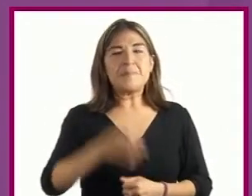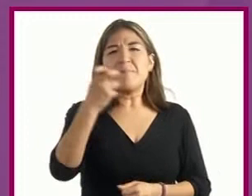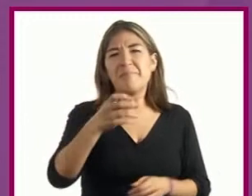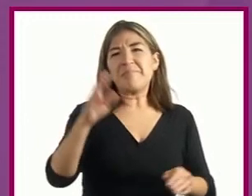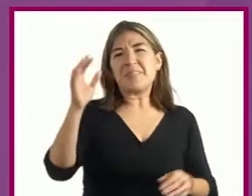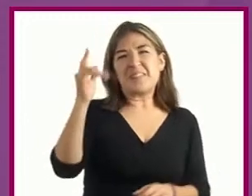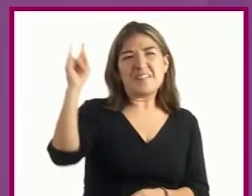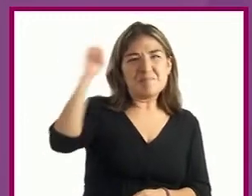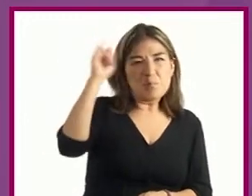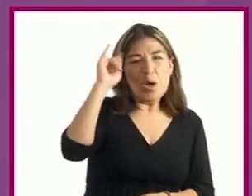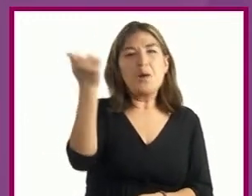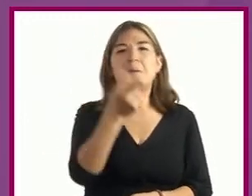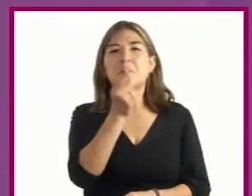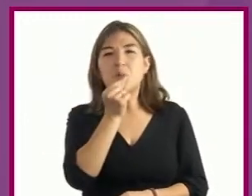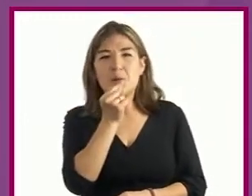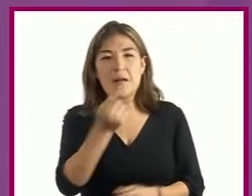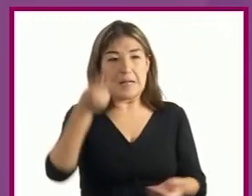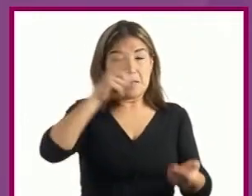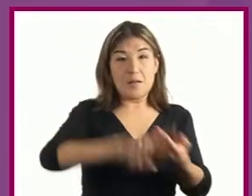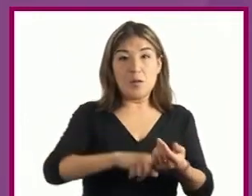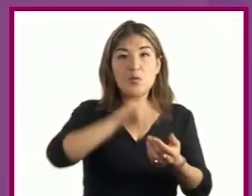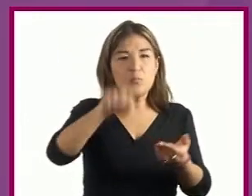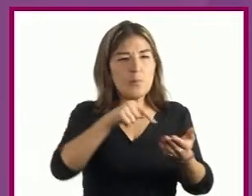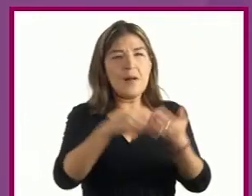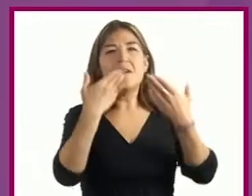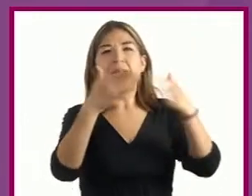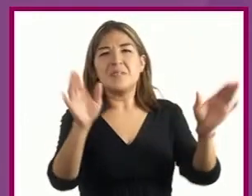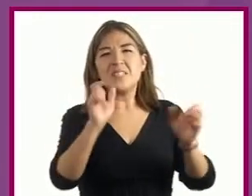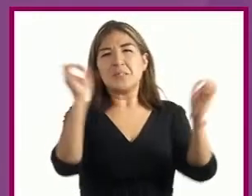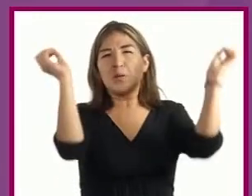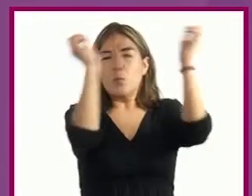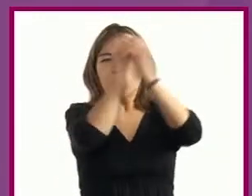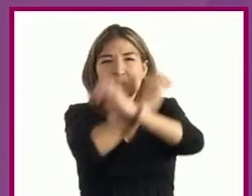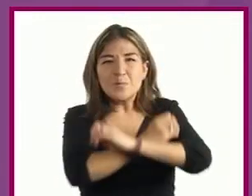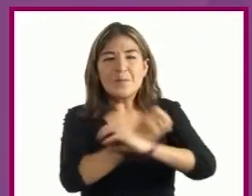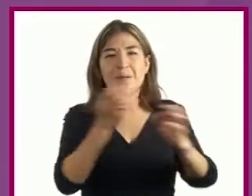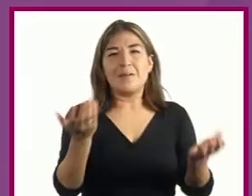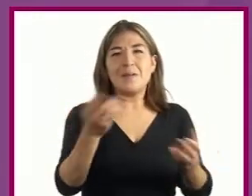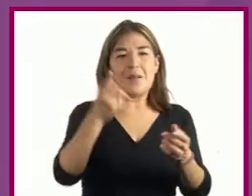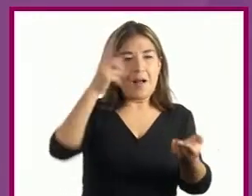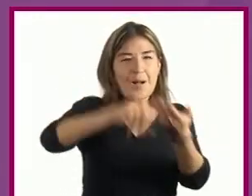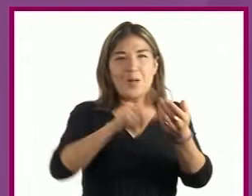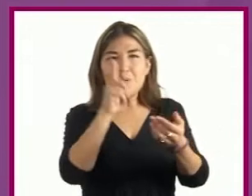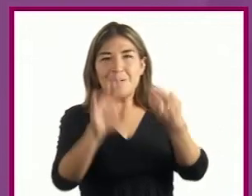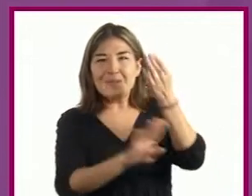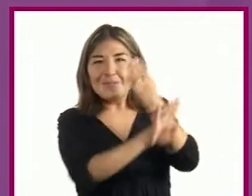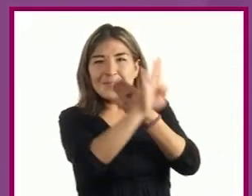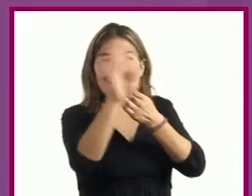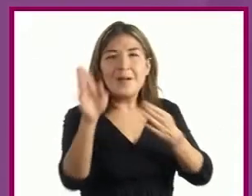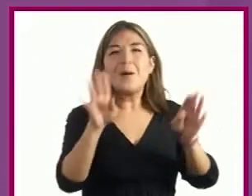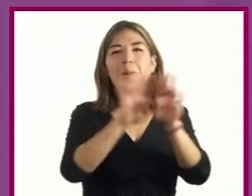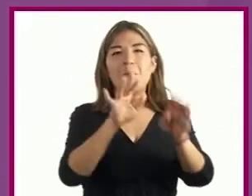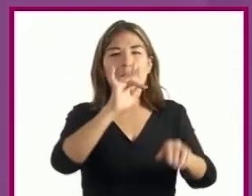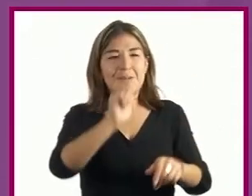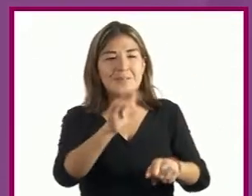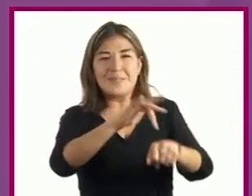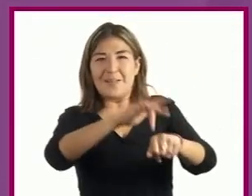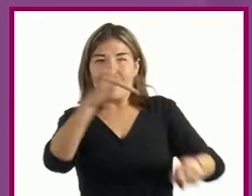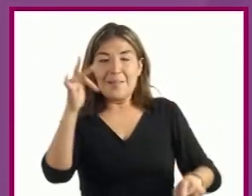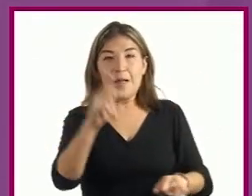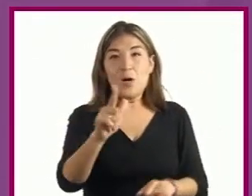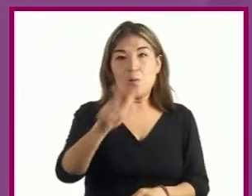o policíacas, los espacios abiertos son brumosos, con trasluces o difuminados, y las